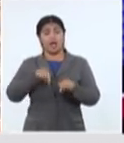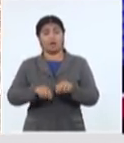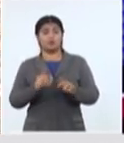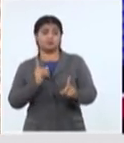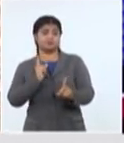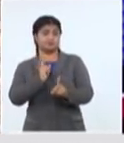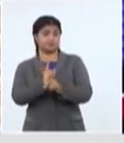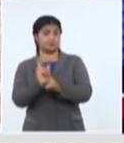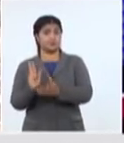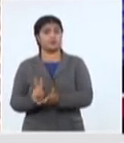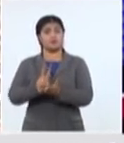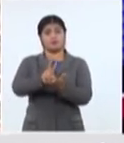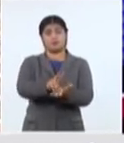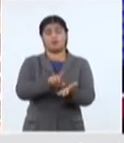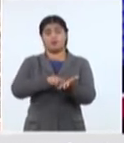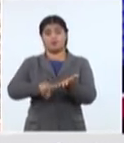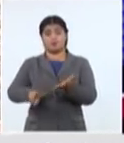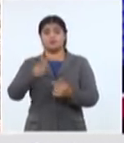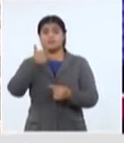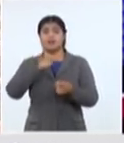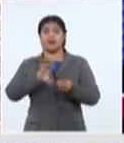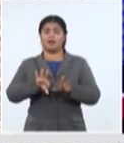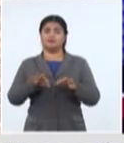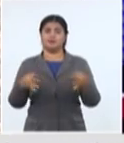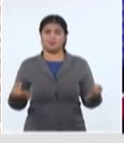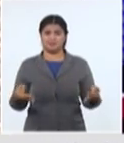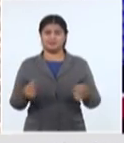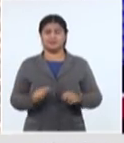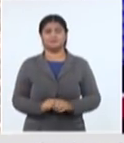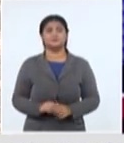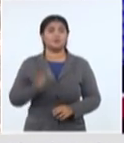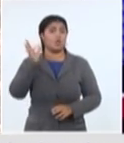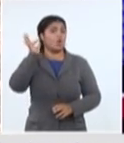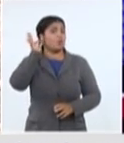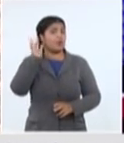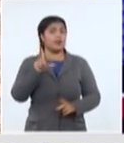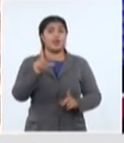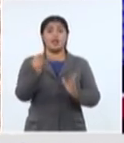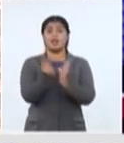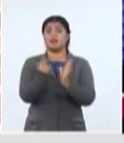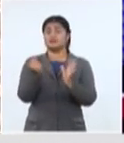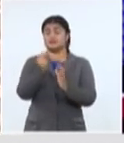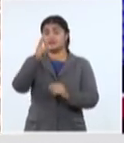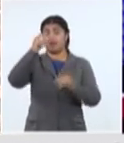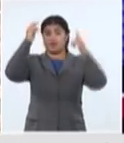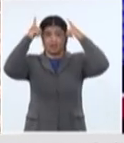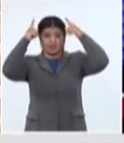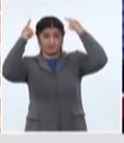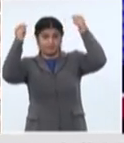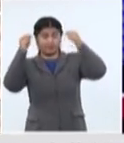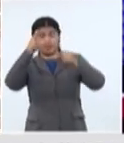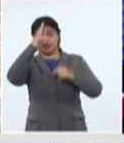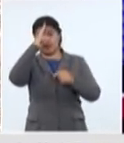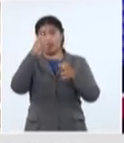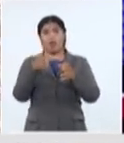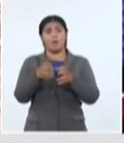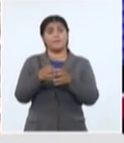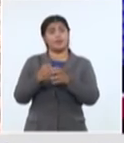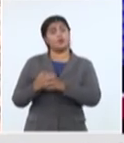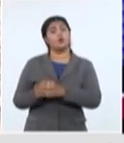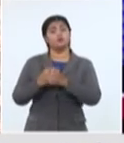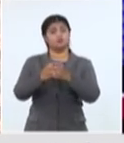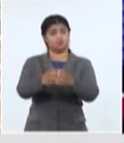directamente con la provincia de Artemisa. La licenciada en enfermería, Yanes Sierra, es integrante del contingente médico cubano Henry Reeve en